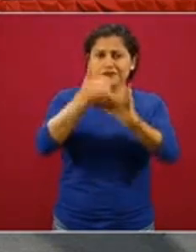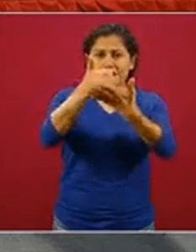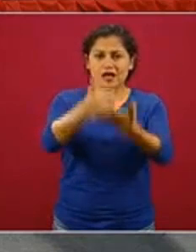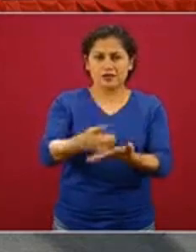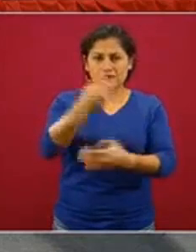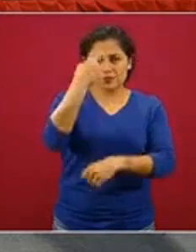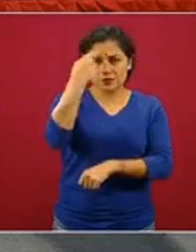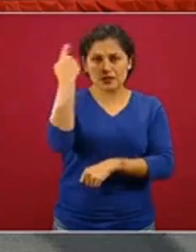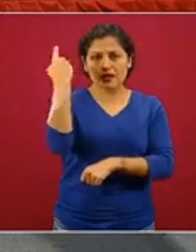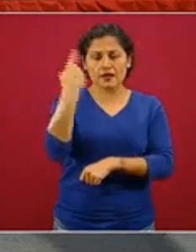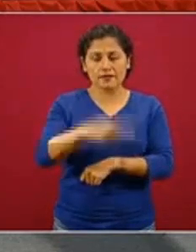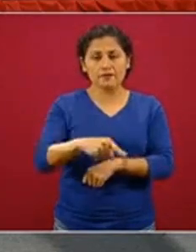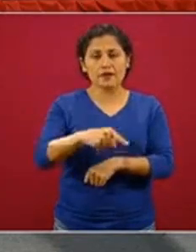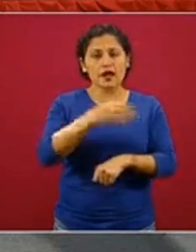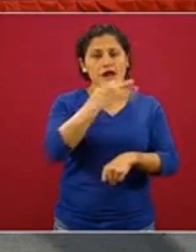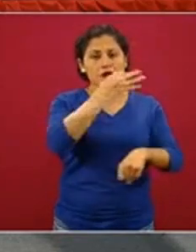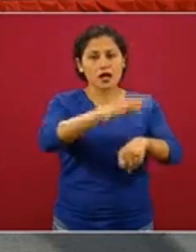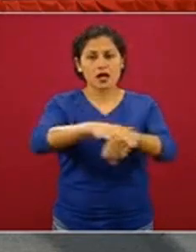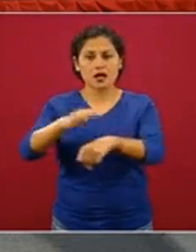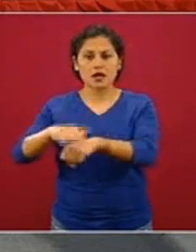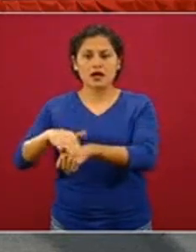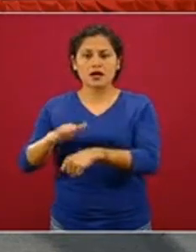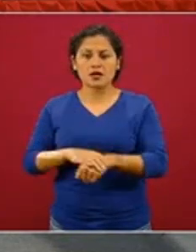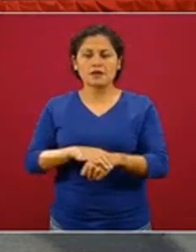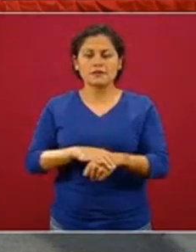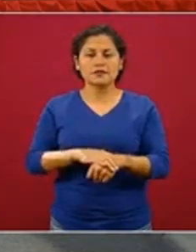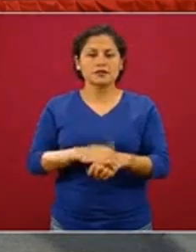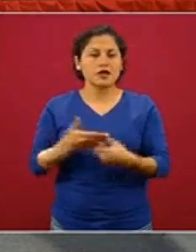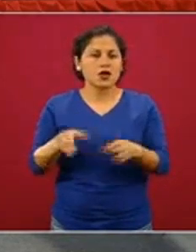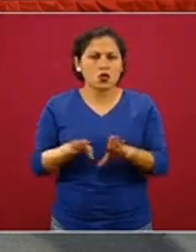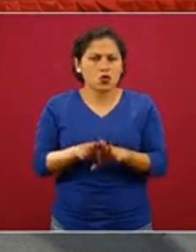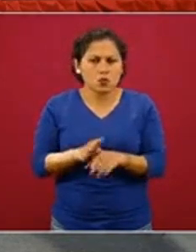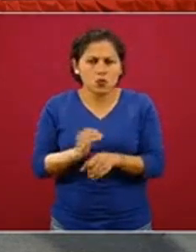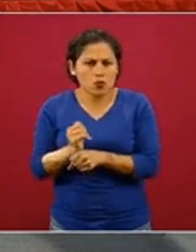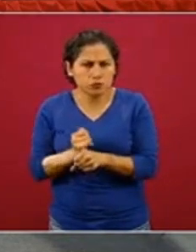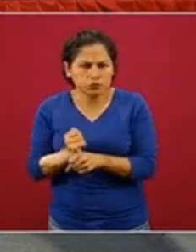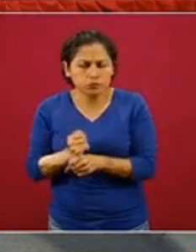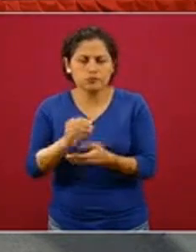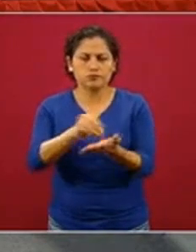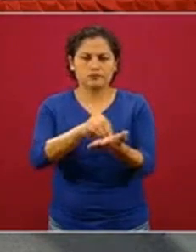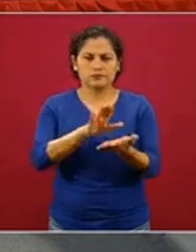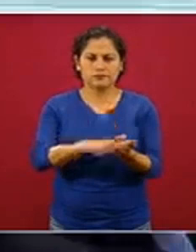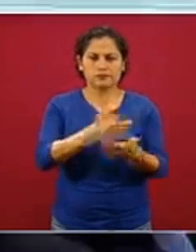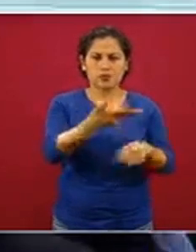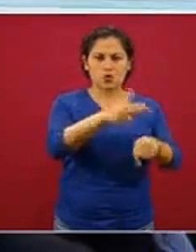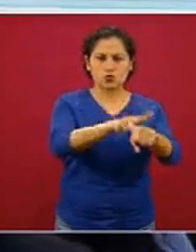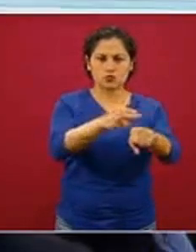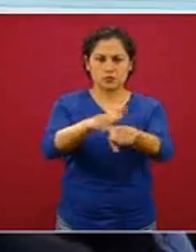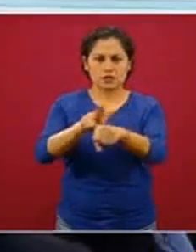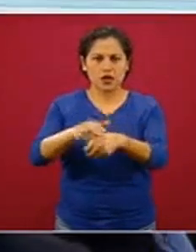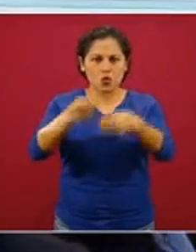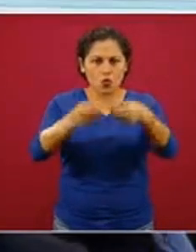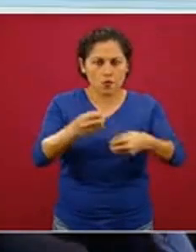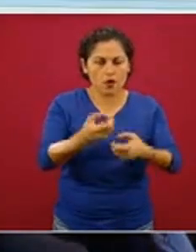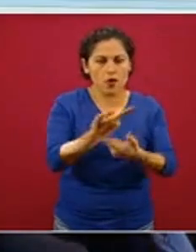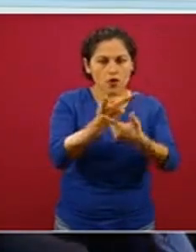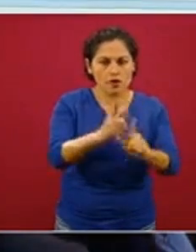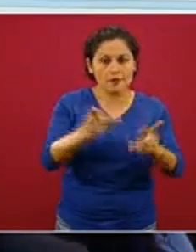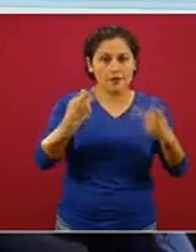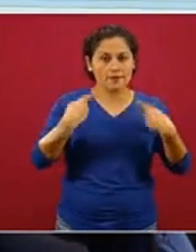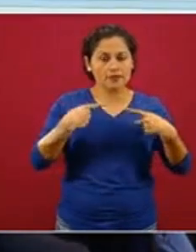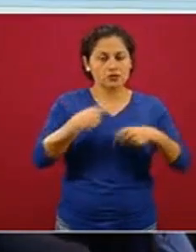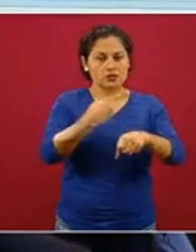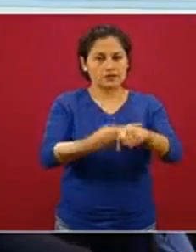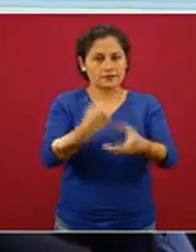la ocupación hospitalaria por personas que tienen síndrome respiratorio agudo grave, la